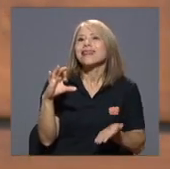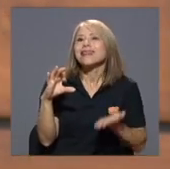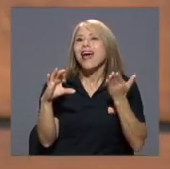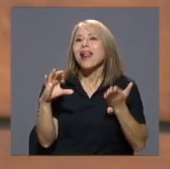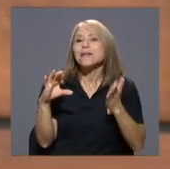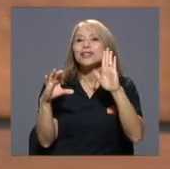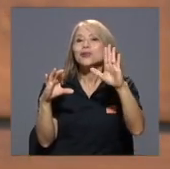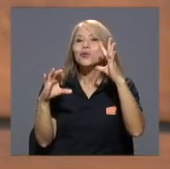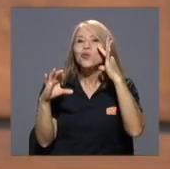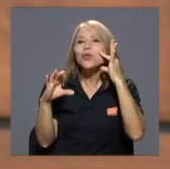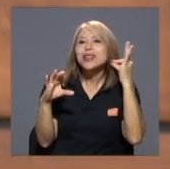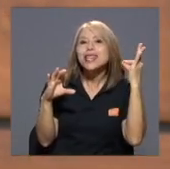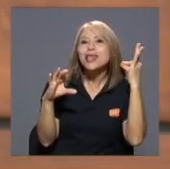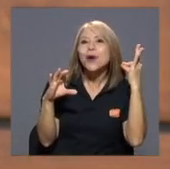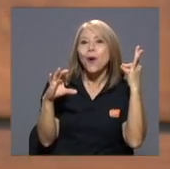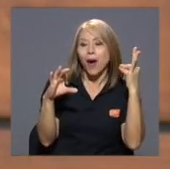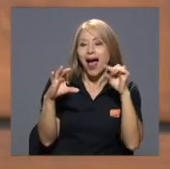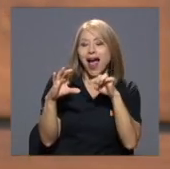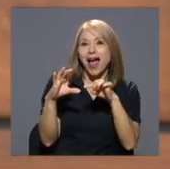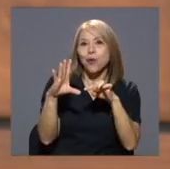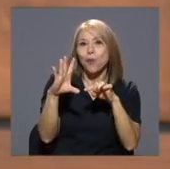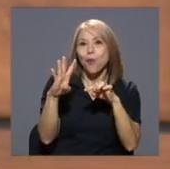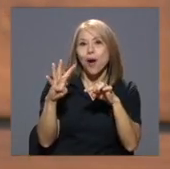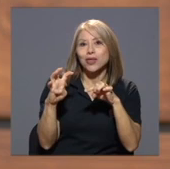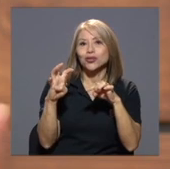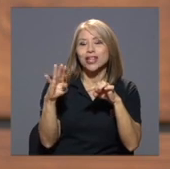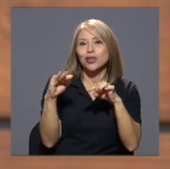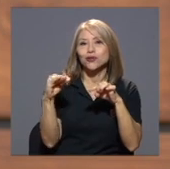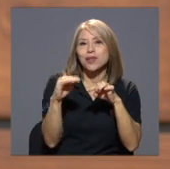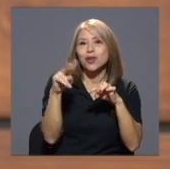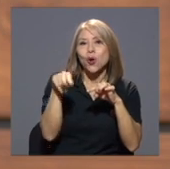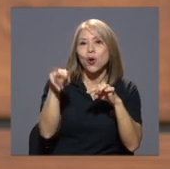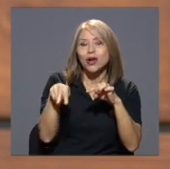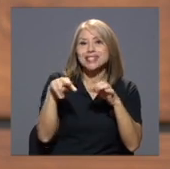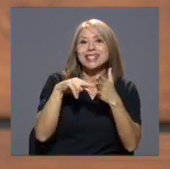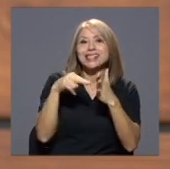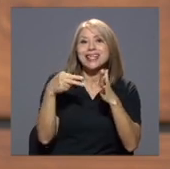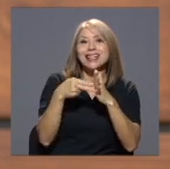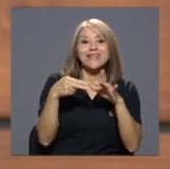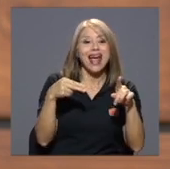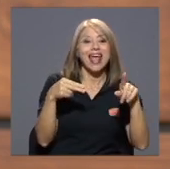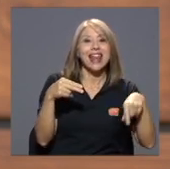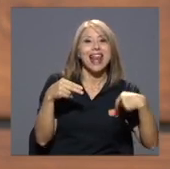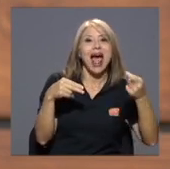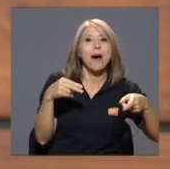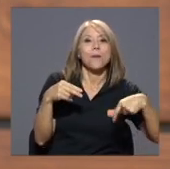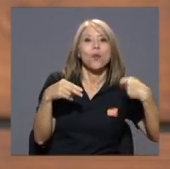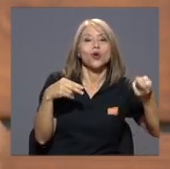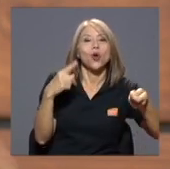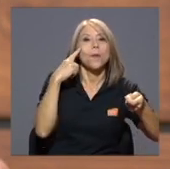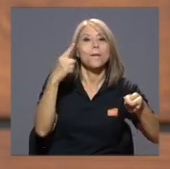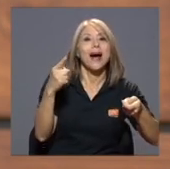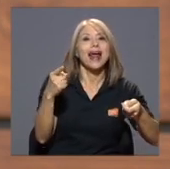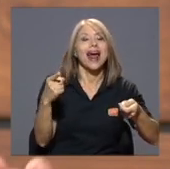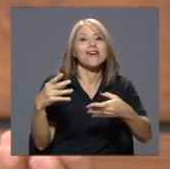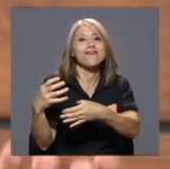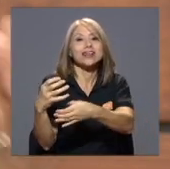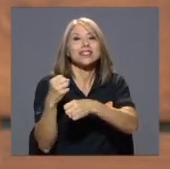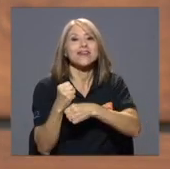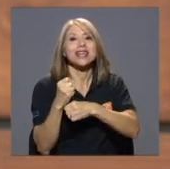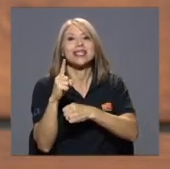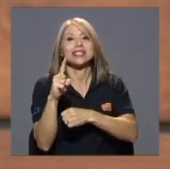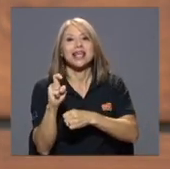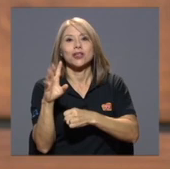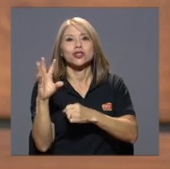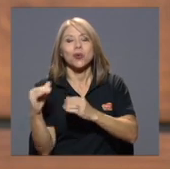está recibiendo 400 mil colones ahora es porque aportó para recibir una de 150 mil. Ese es el problema fundamental